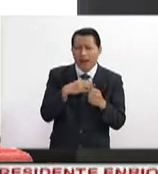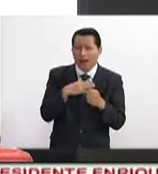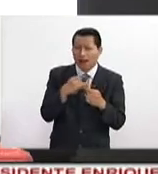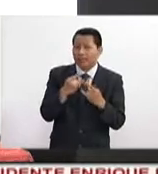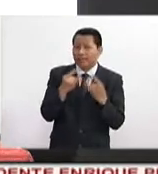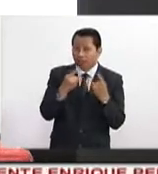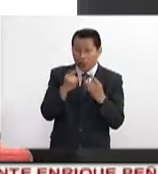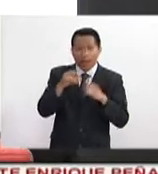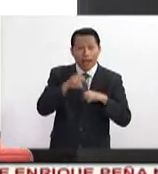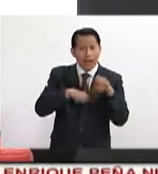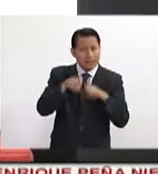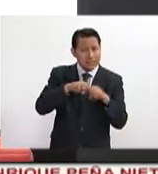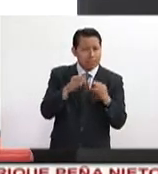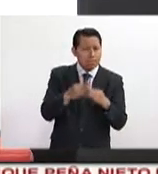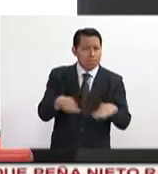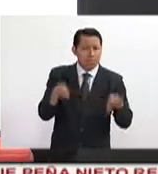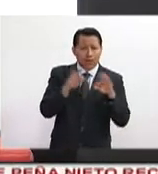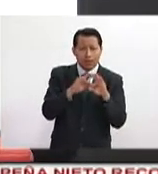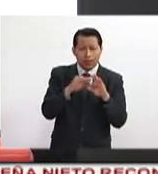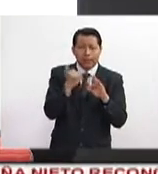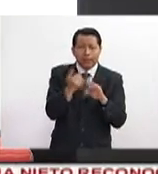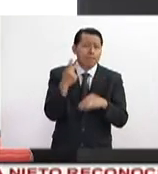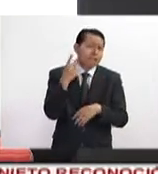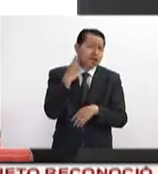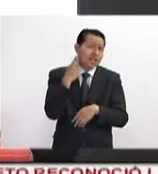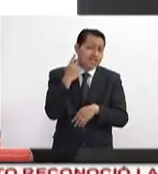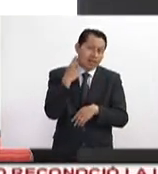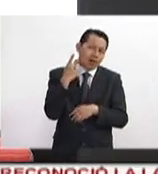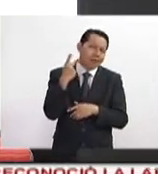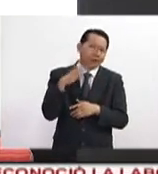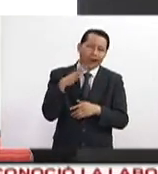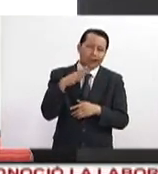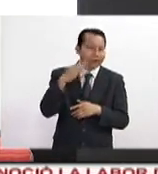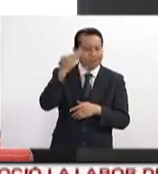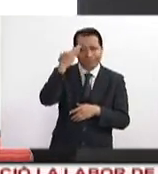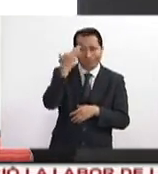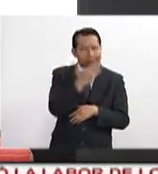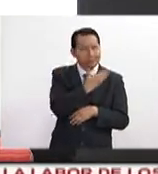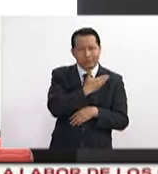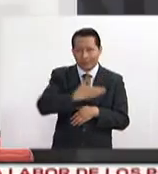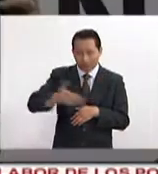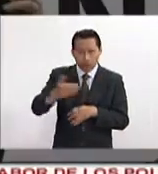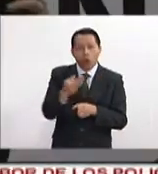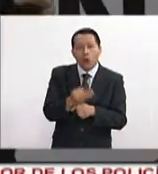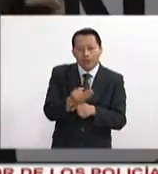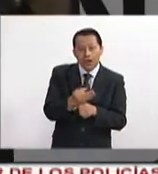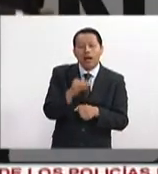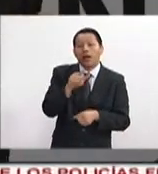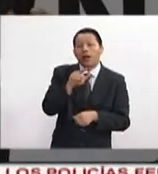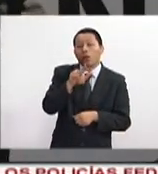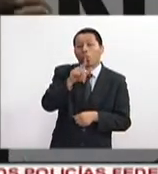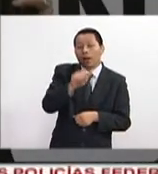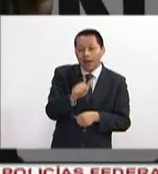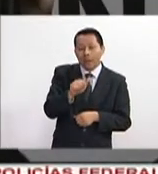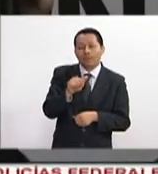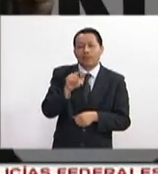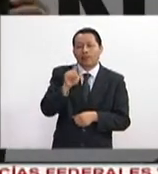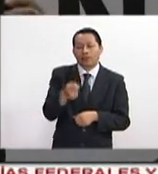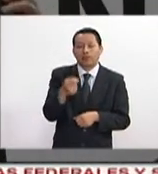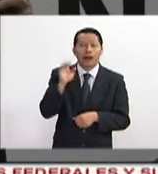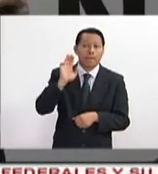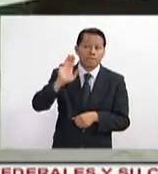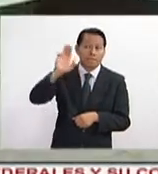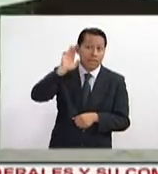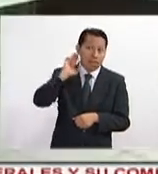esferas de empresarios muy importantes y políticos de gran trayectoria. En este caso le toca a Lula. El miércoles